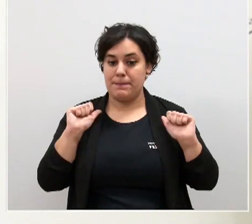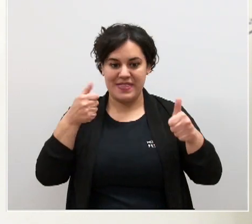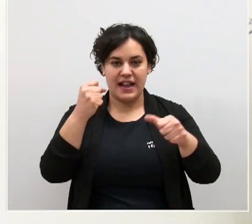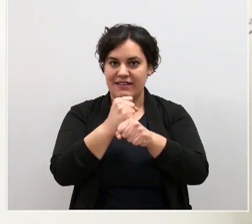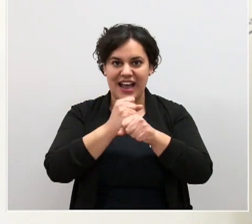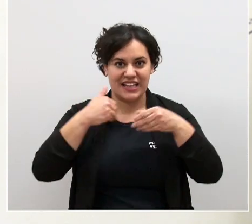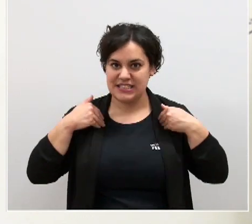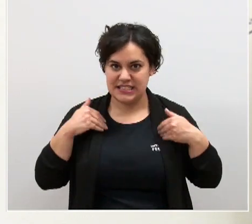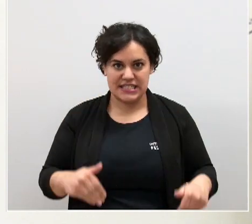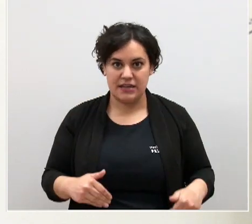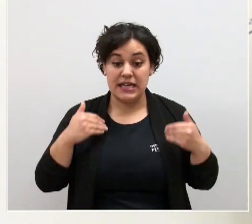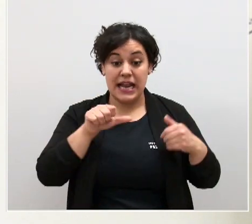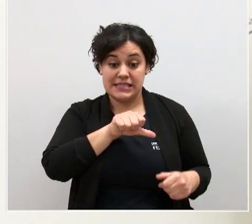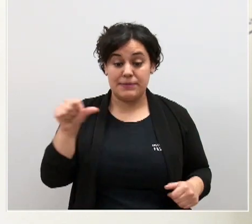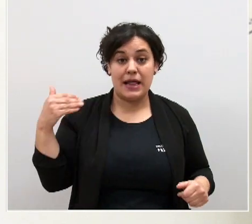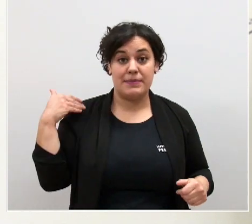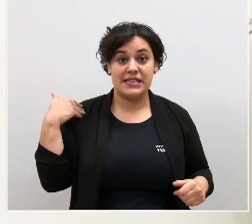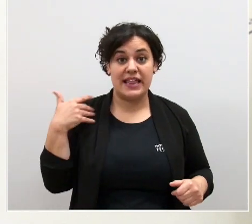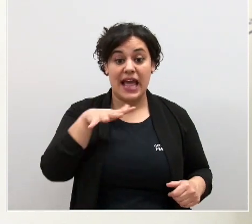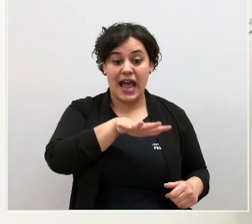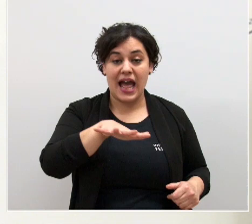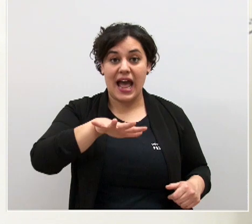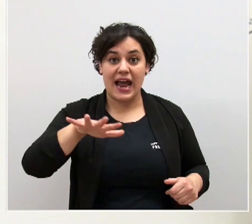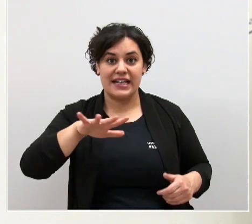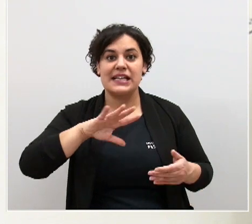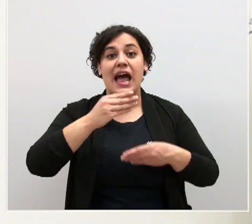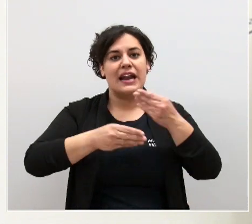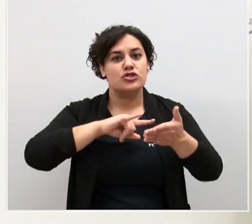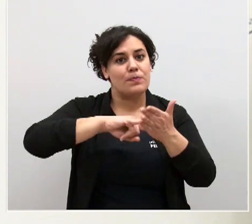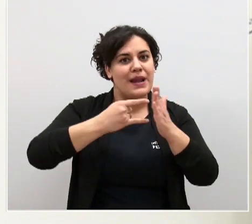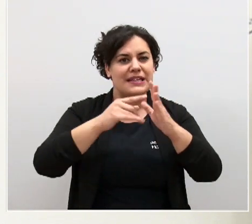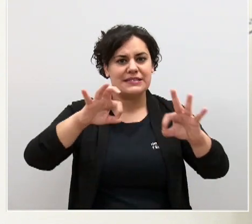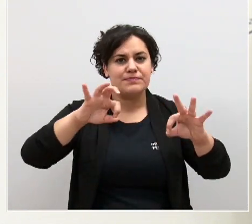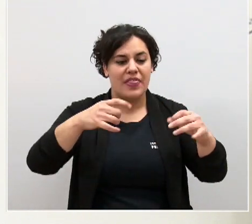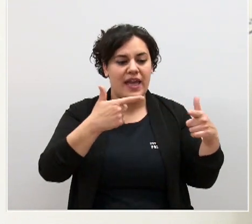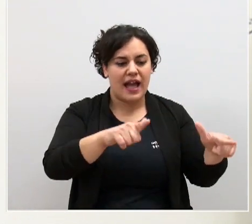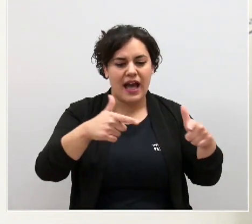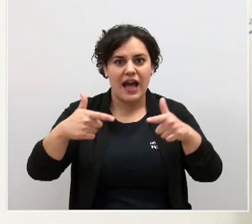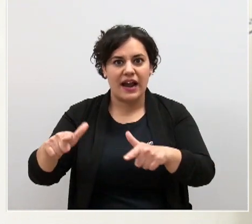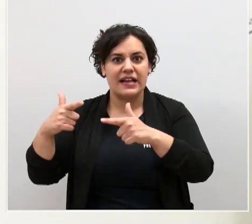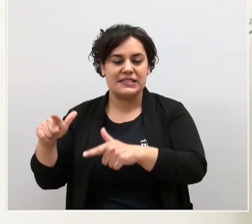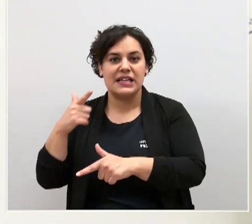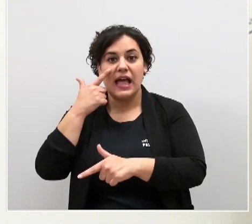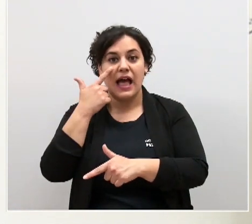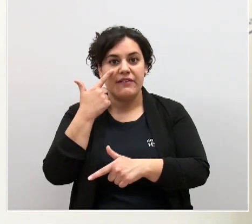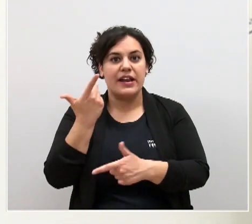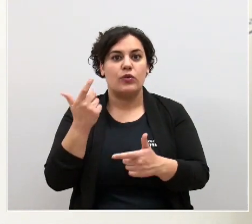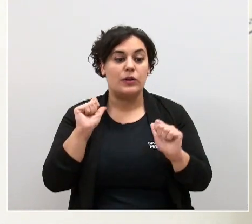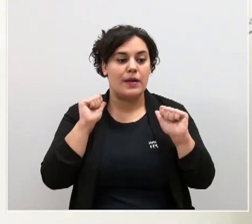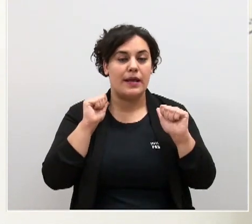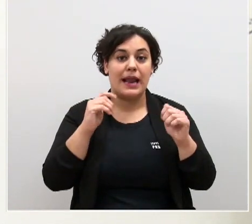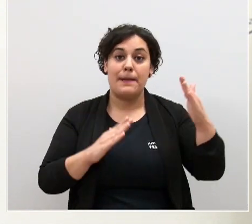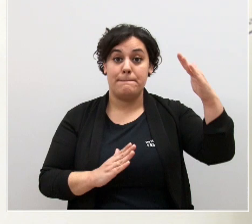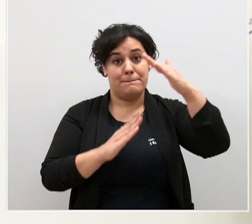hecho, durante la semana pasada ya las áreas han hecho planes específicos de cada área de cómo vamos a desescalar lo que es el parón a